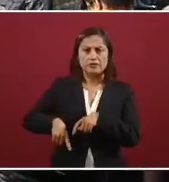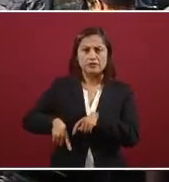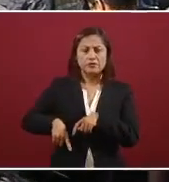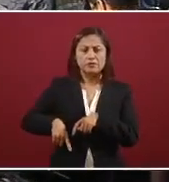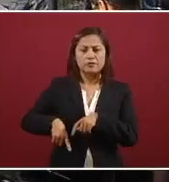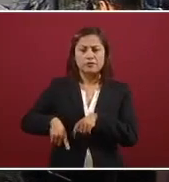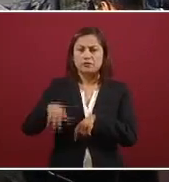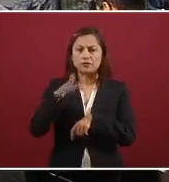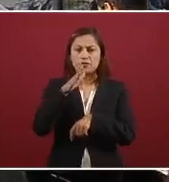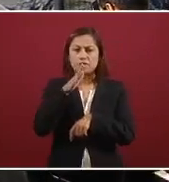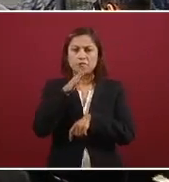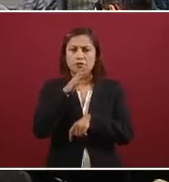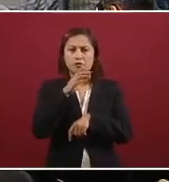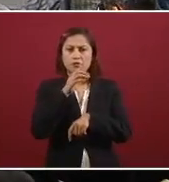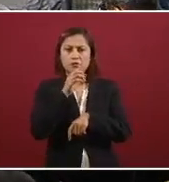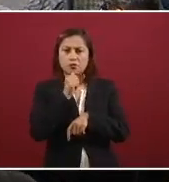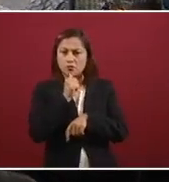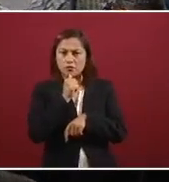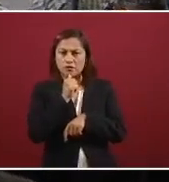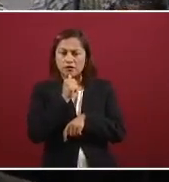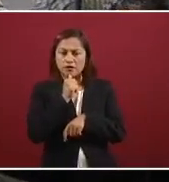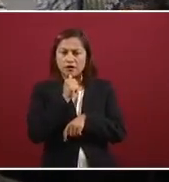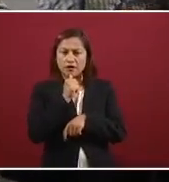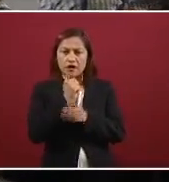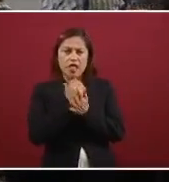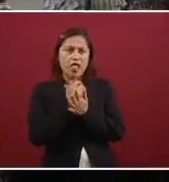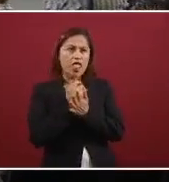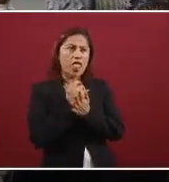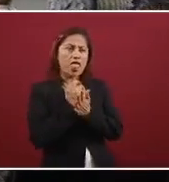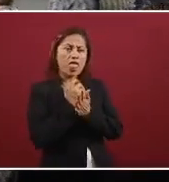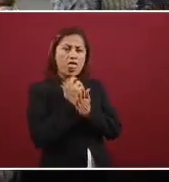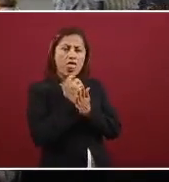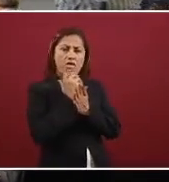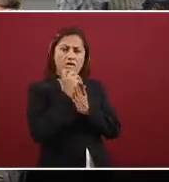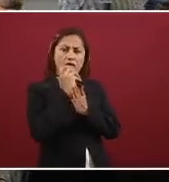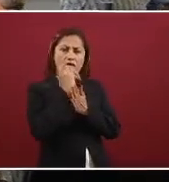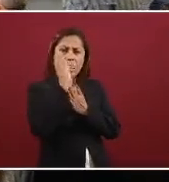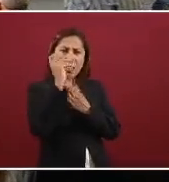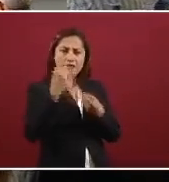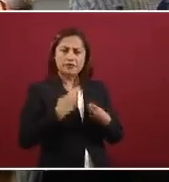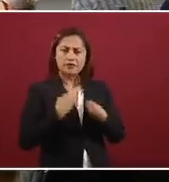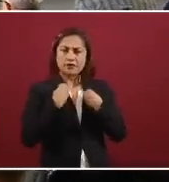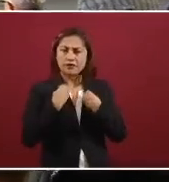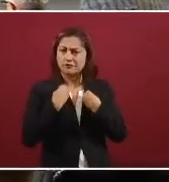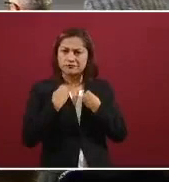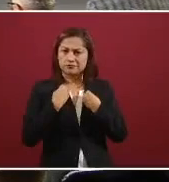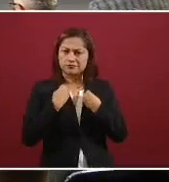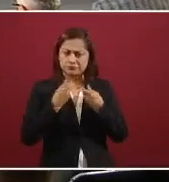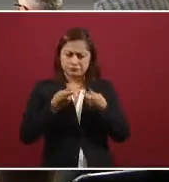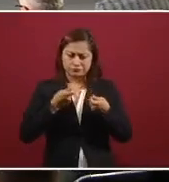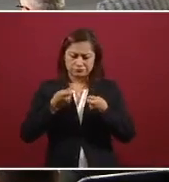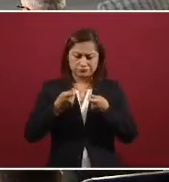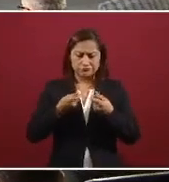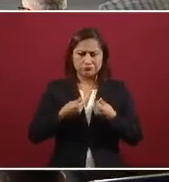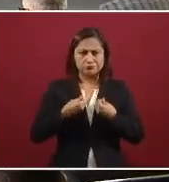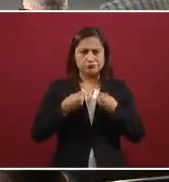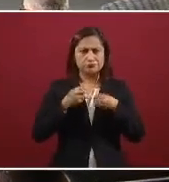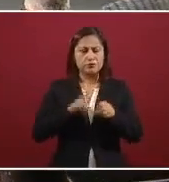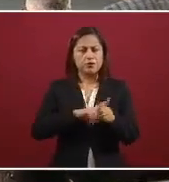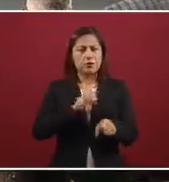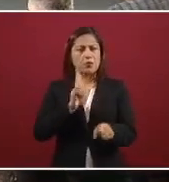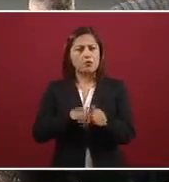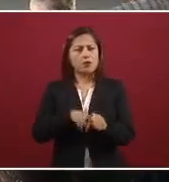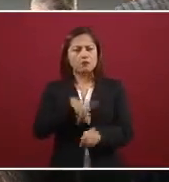y tiene que aprender a vivir en la justa medianía. Vamos a leerla,